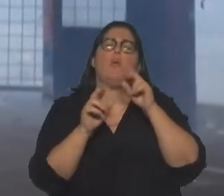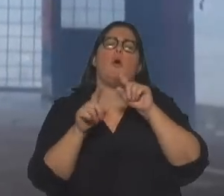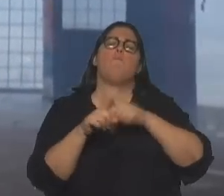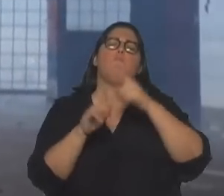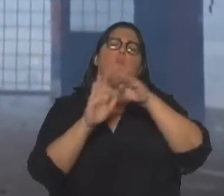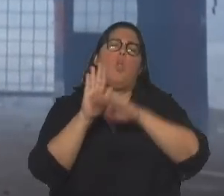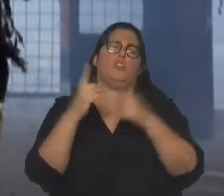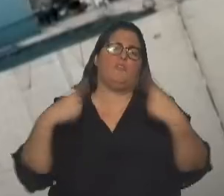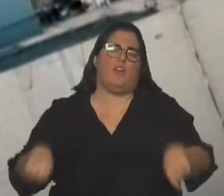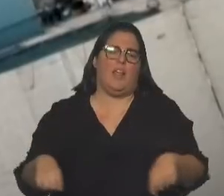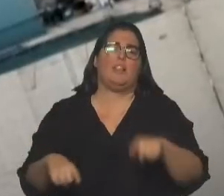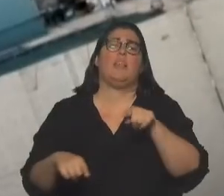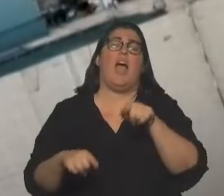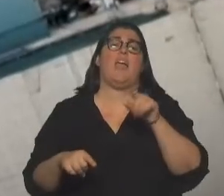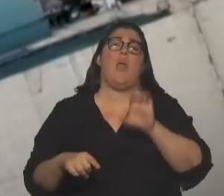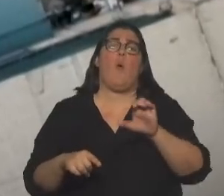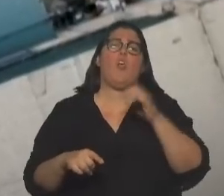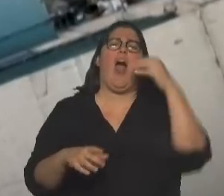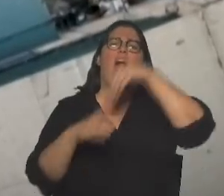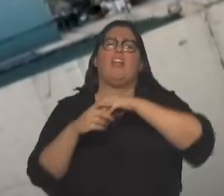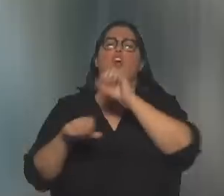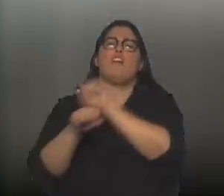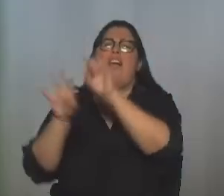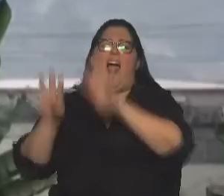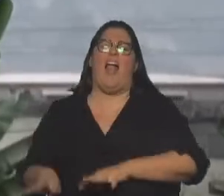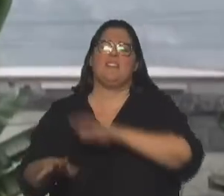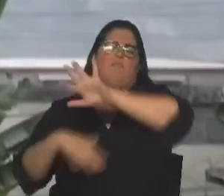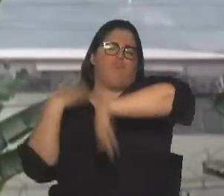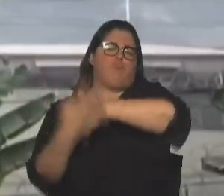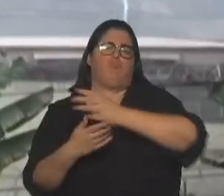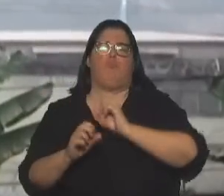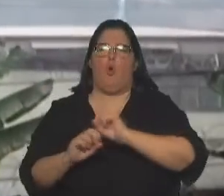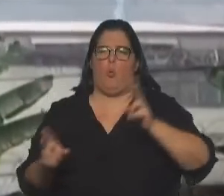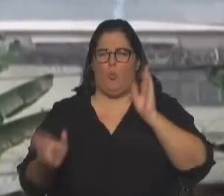el país vivió una ola de cruentos motines carcelarios.